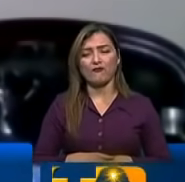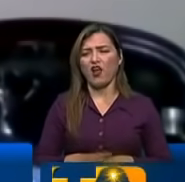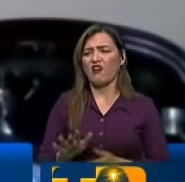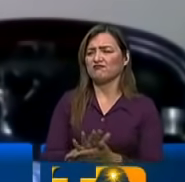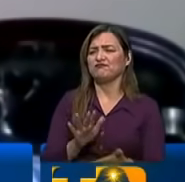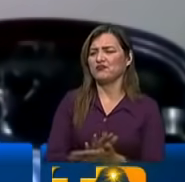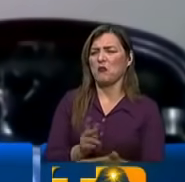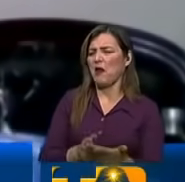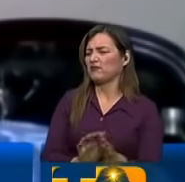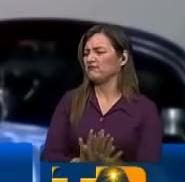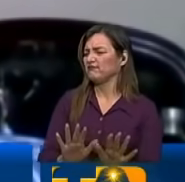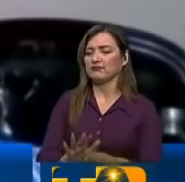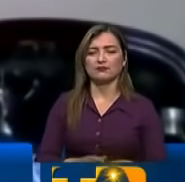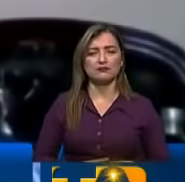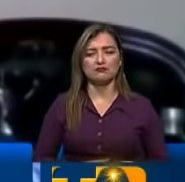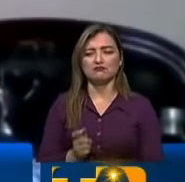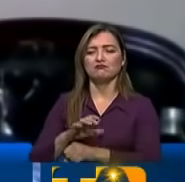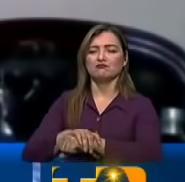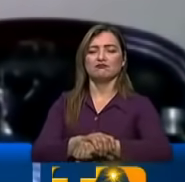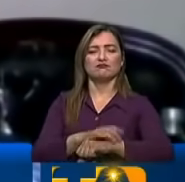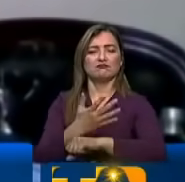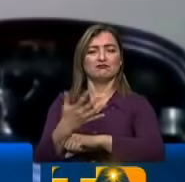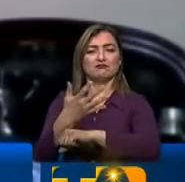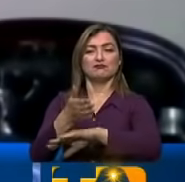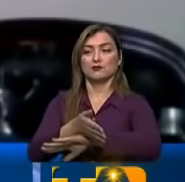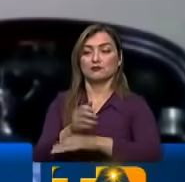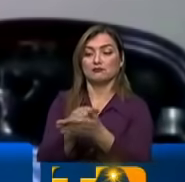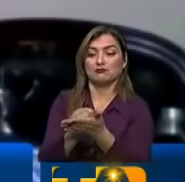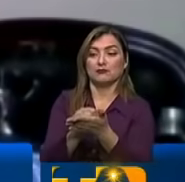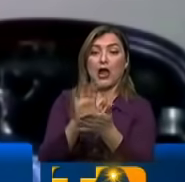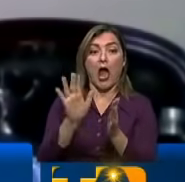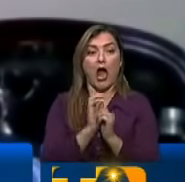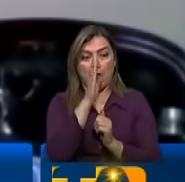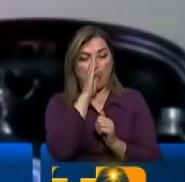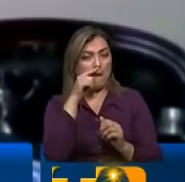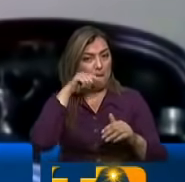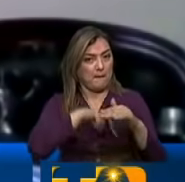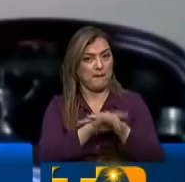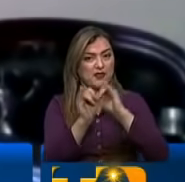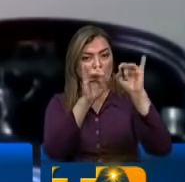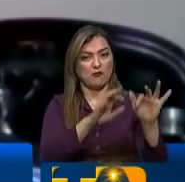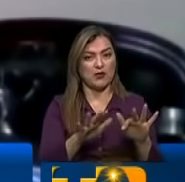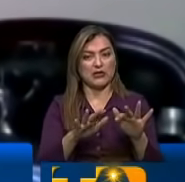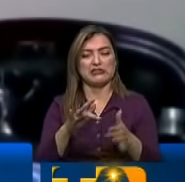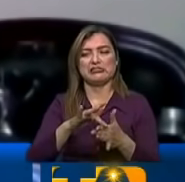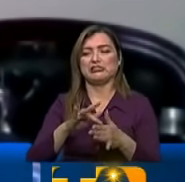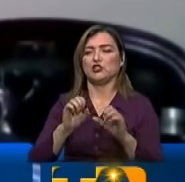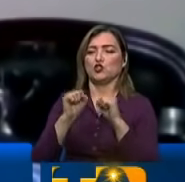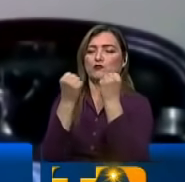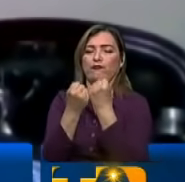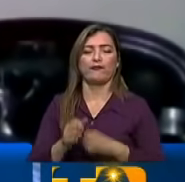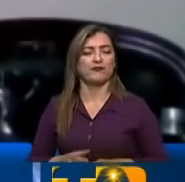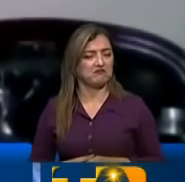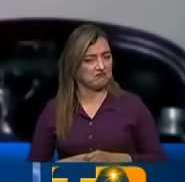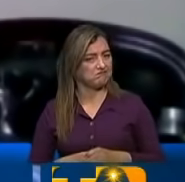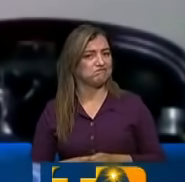nada, aquí está, lo hemos capturado, y 5 horas después dice, borreo esto y digo que me hackearon, es un peligro para la sociedad. Una policía así